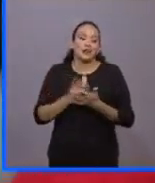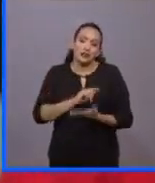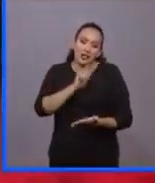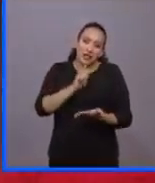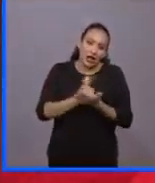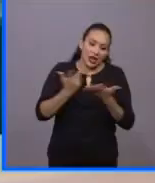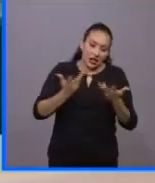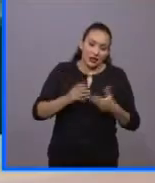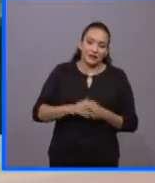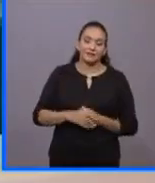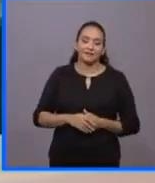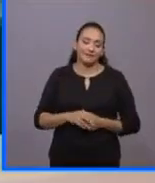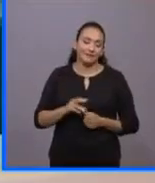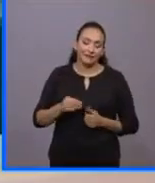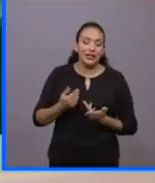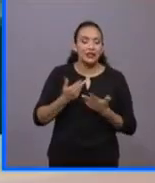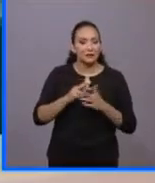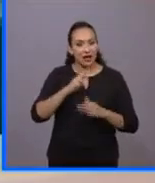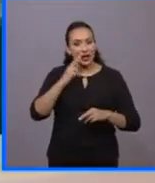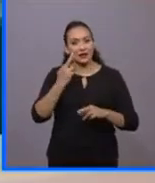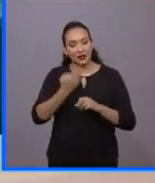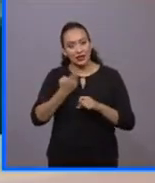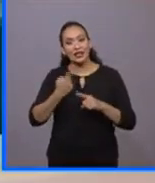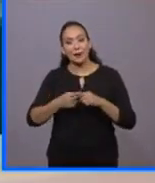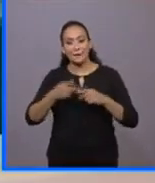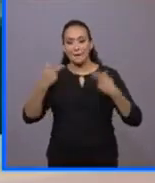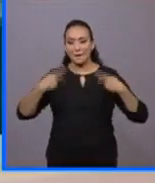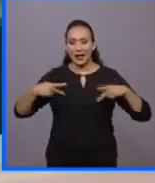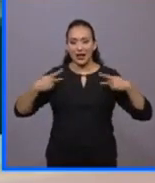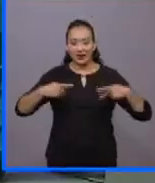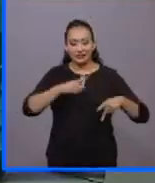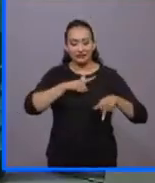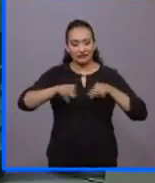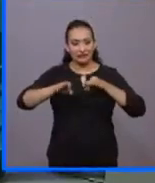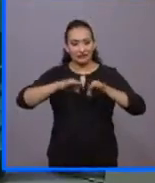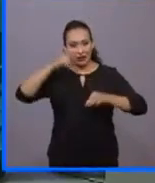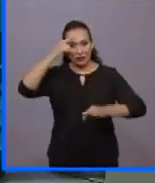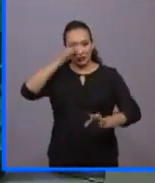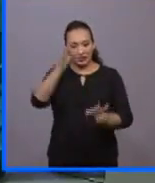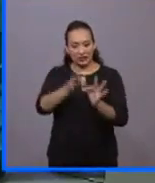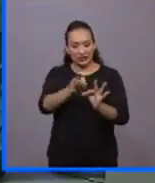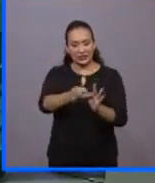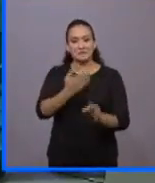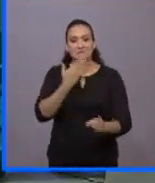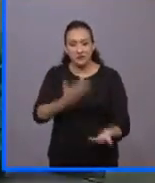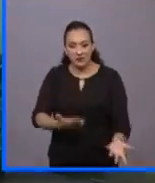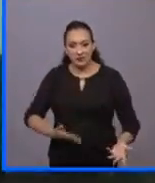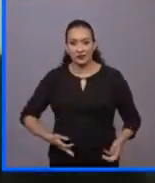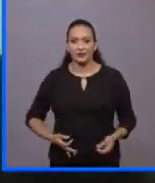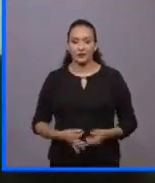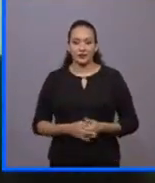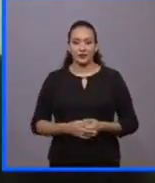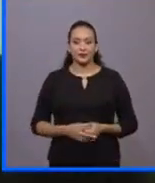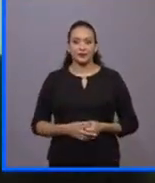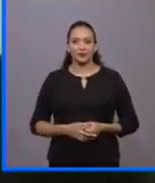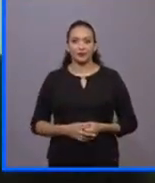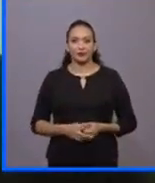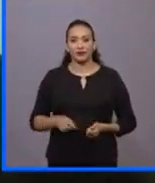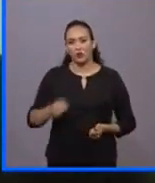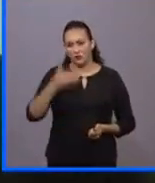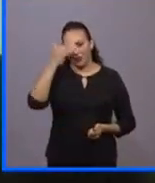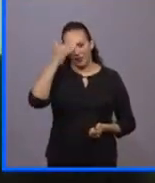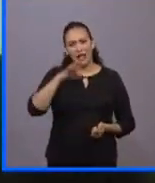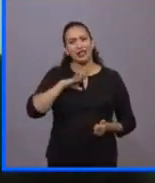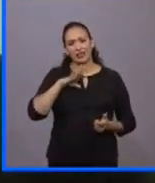y estructuras, sino de personas que deberían estarlo sosteniendo y transformando día tras día. Sabemos que